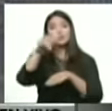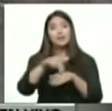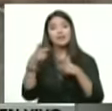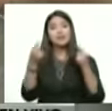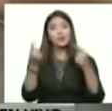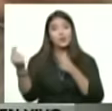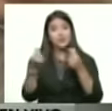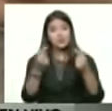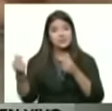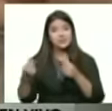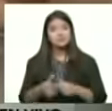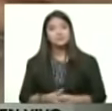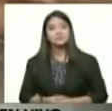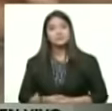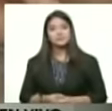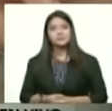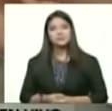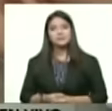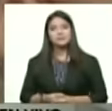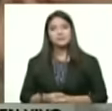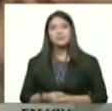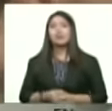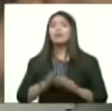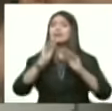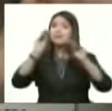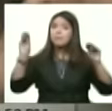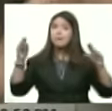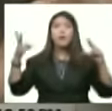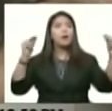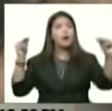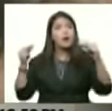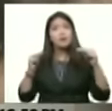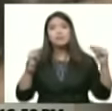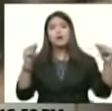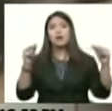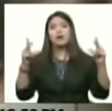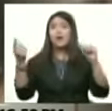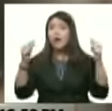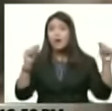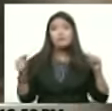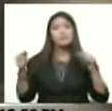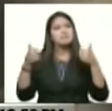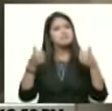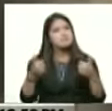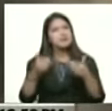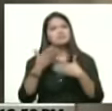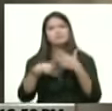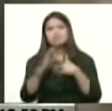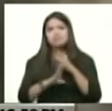Productiva que convocaba un diálogo útil, creativo,